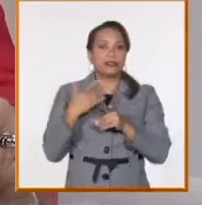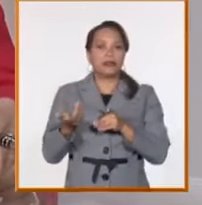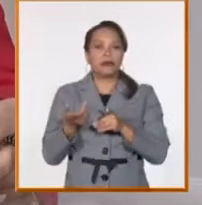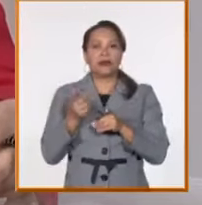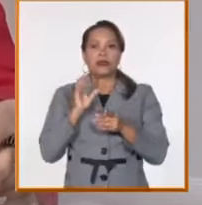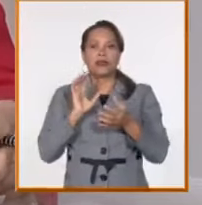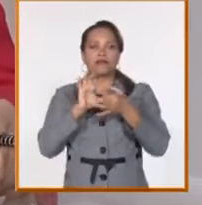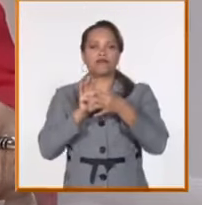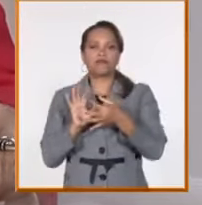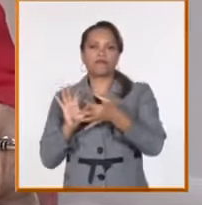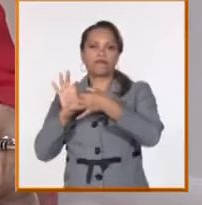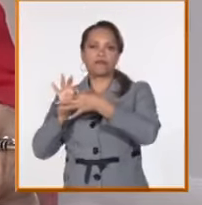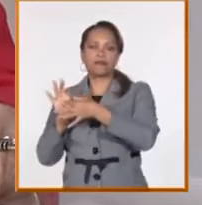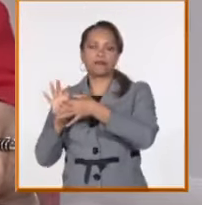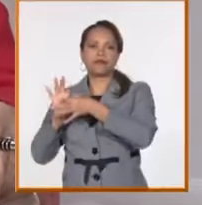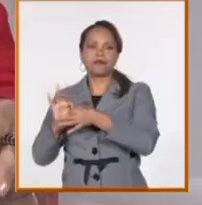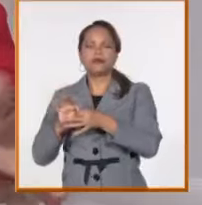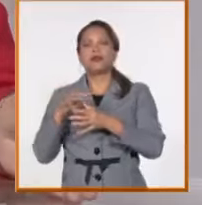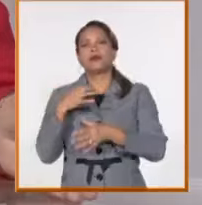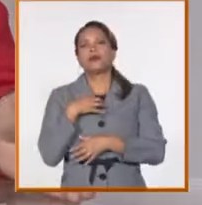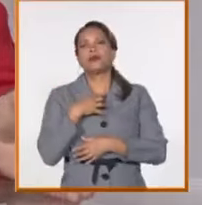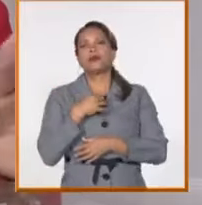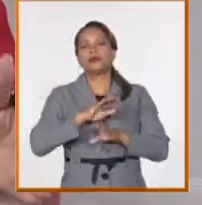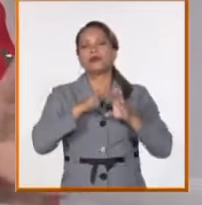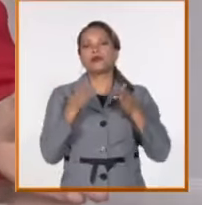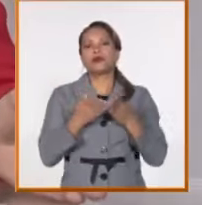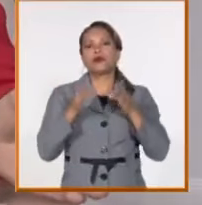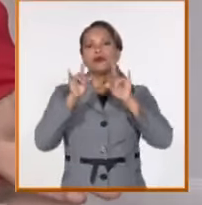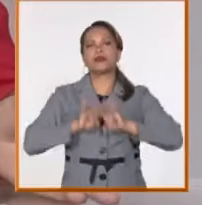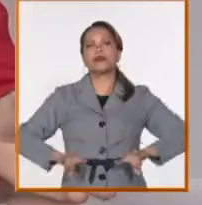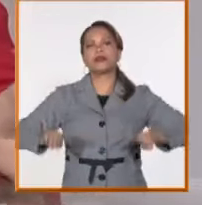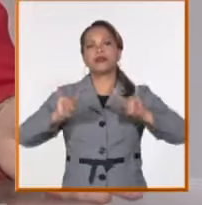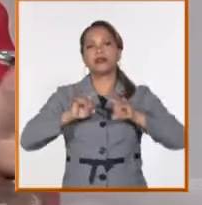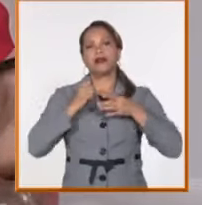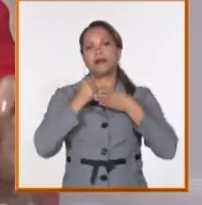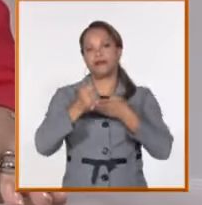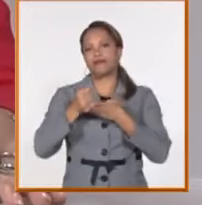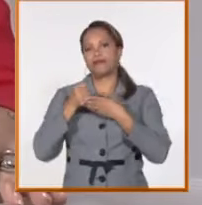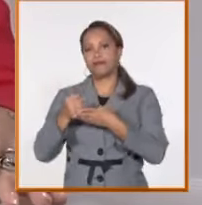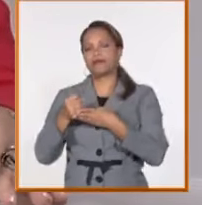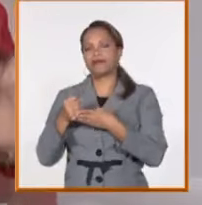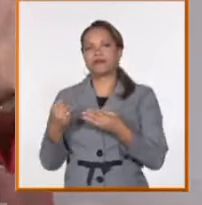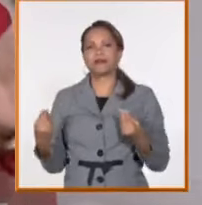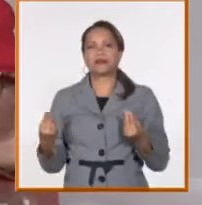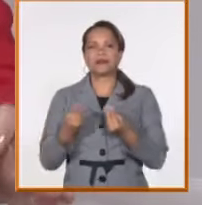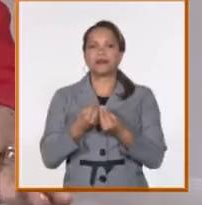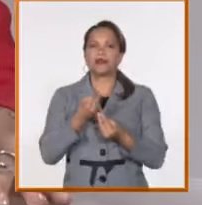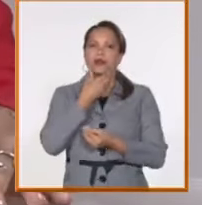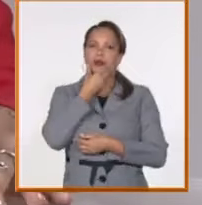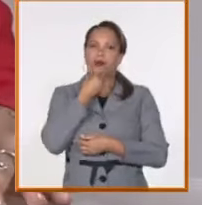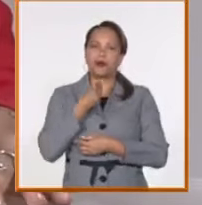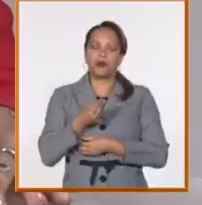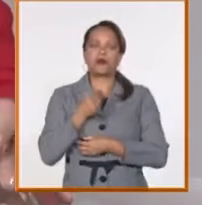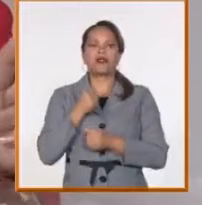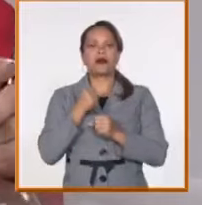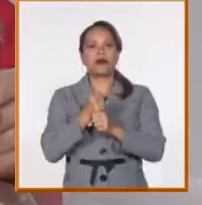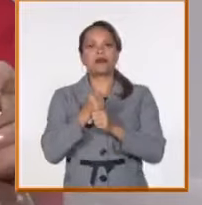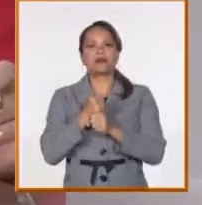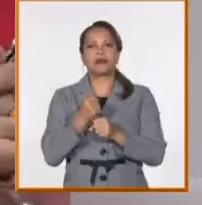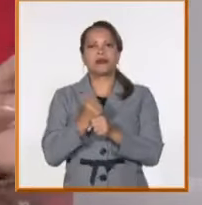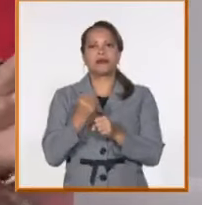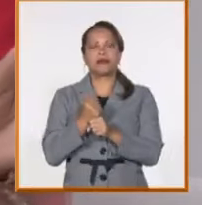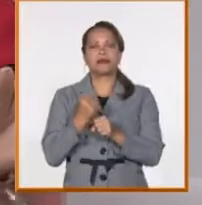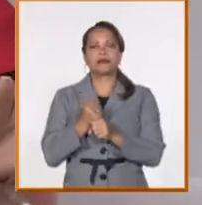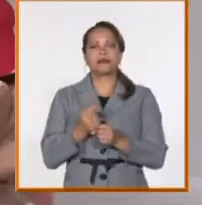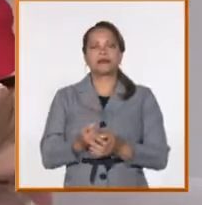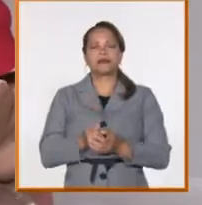academia hemos contado eh con la con las universidades en el acompañamiento de de este programa sectorial también